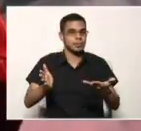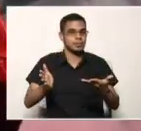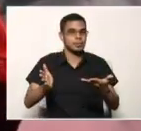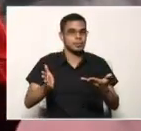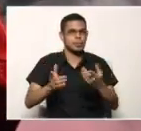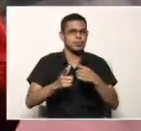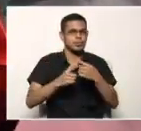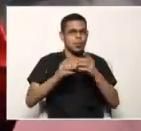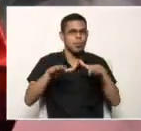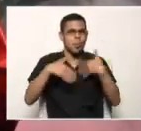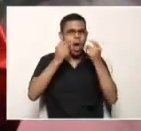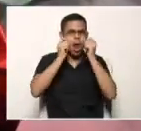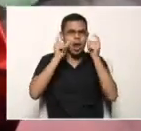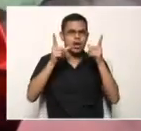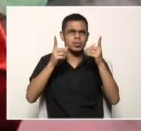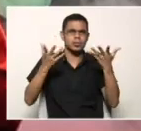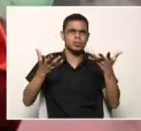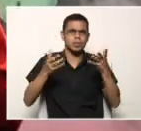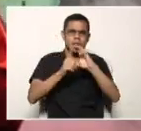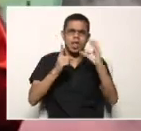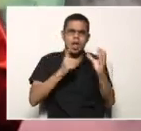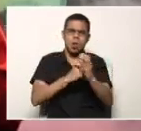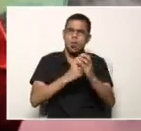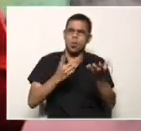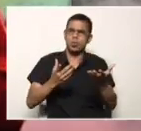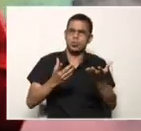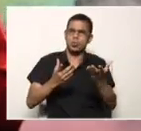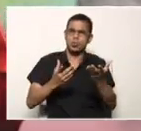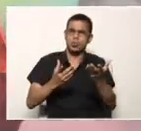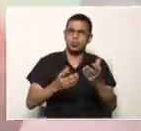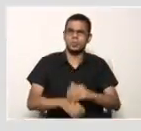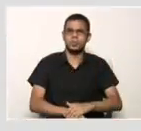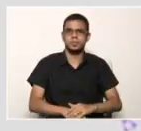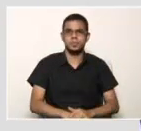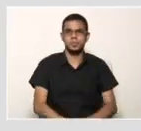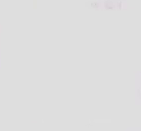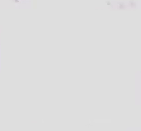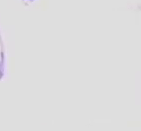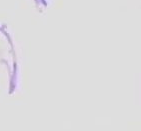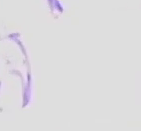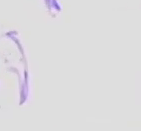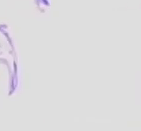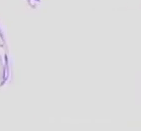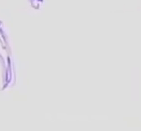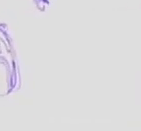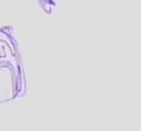qué sorpresas nos trae su sección cultural Expresarte.